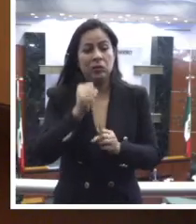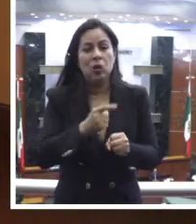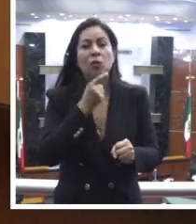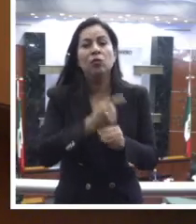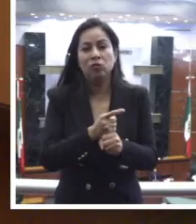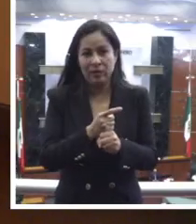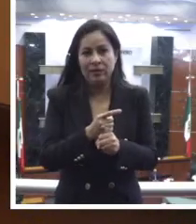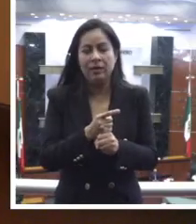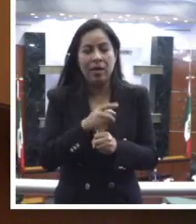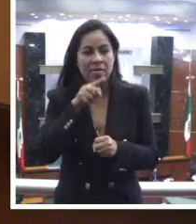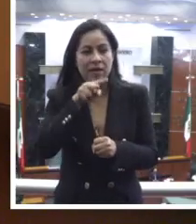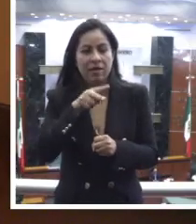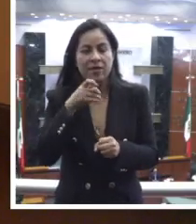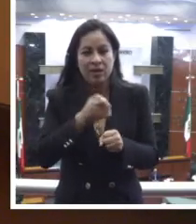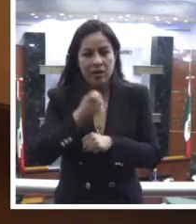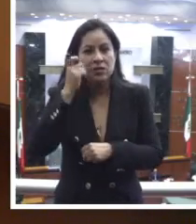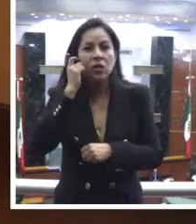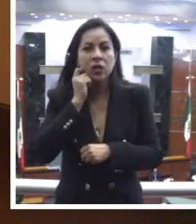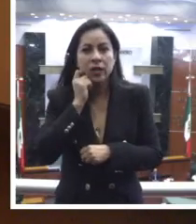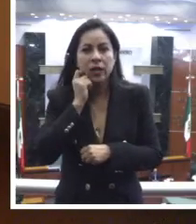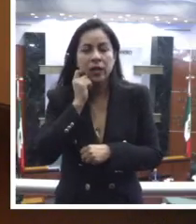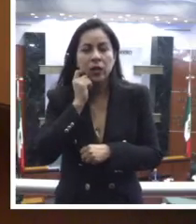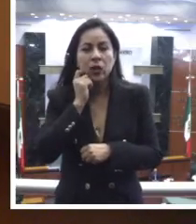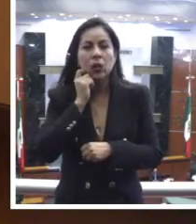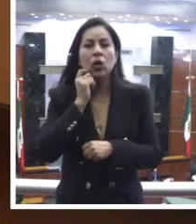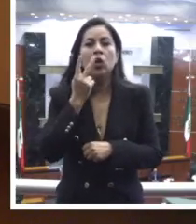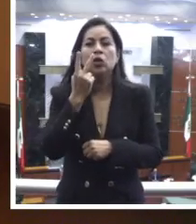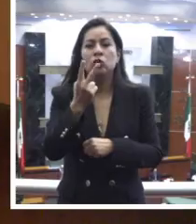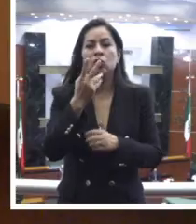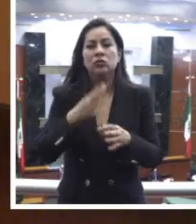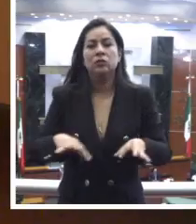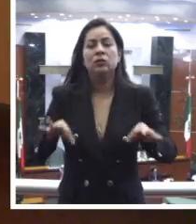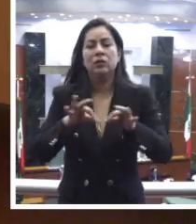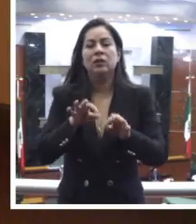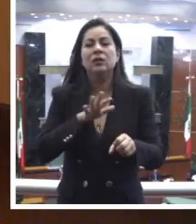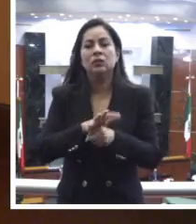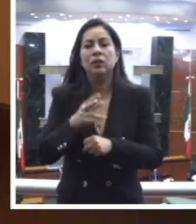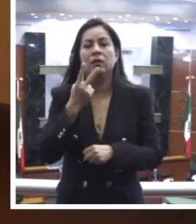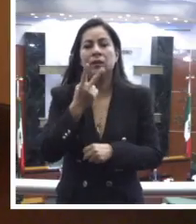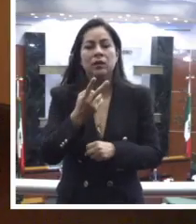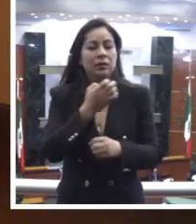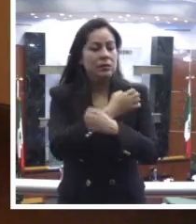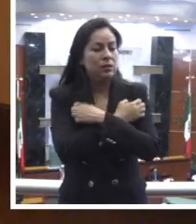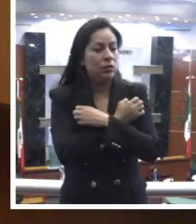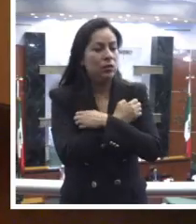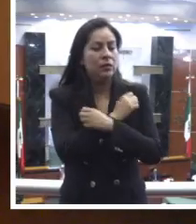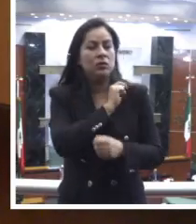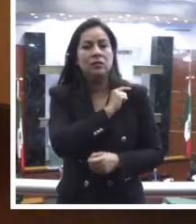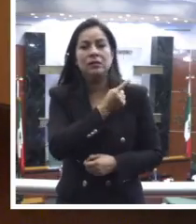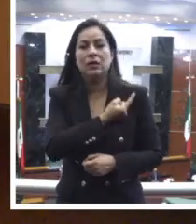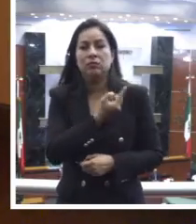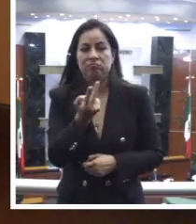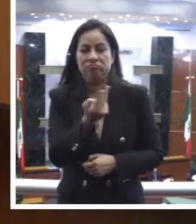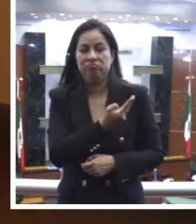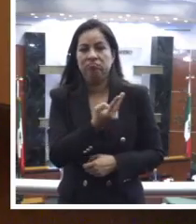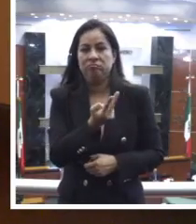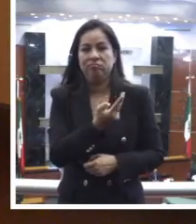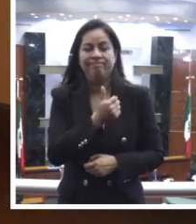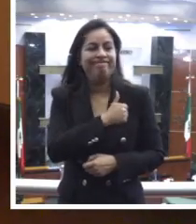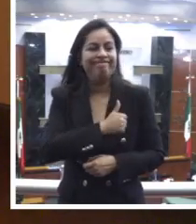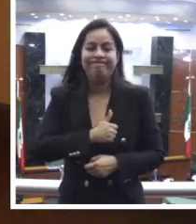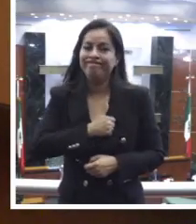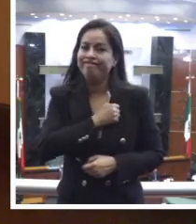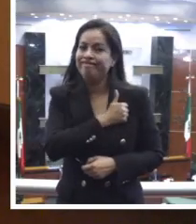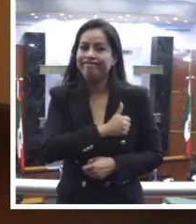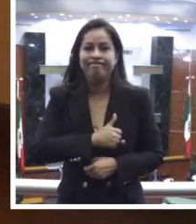oportunidad que ve en nuestro estado, dos principalmente, me dice que es educación y es salud.